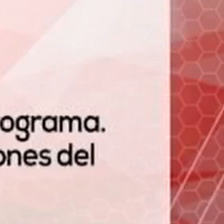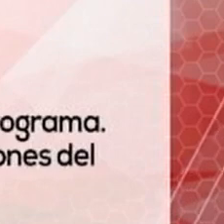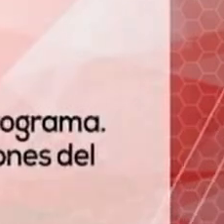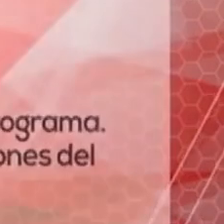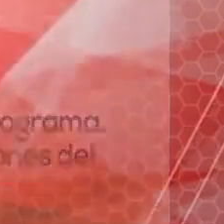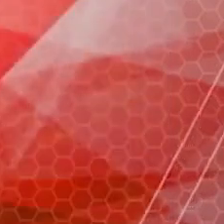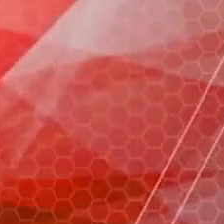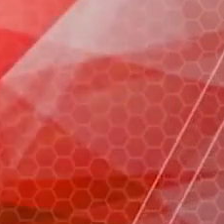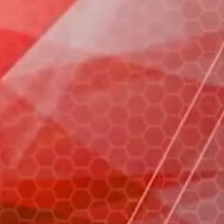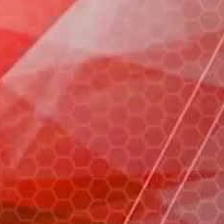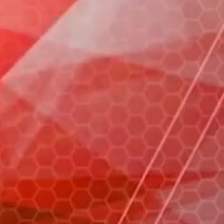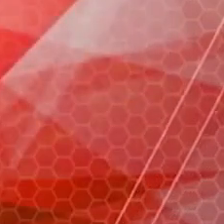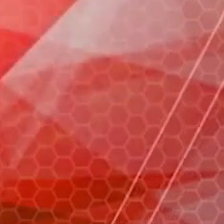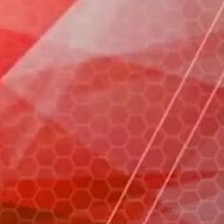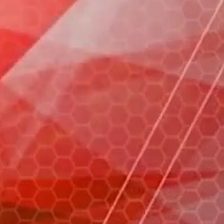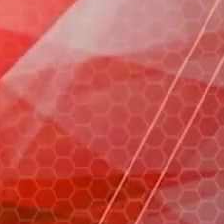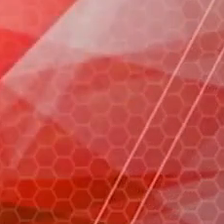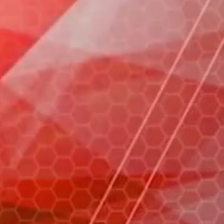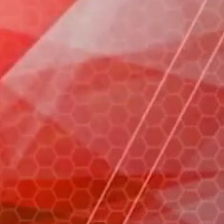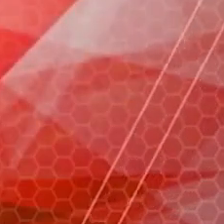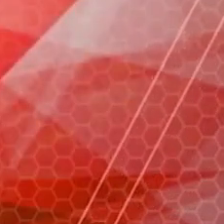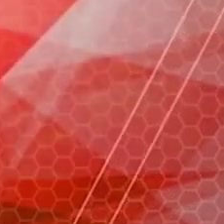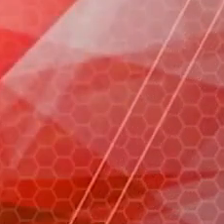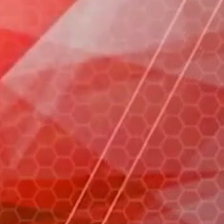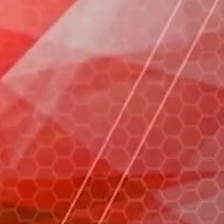del Ministerio de Salud.